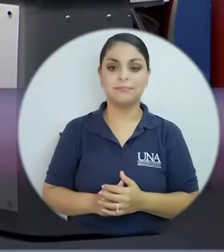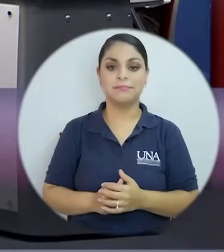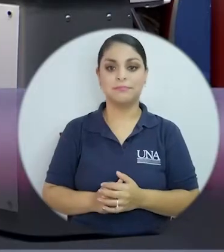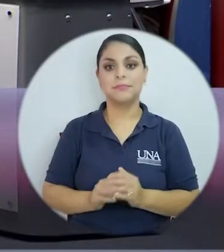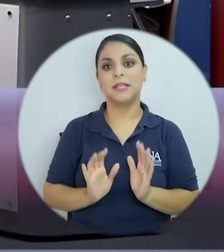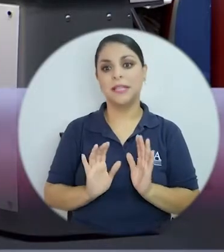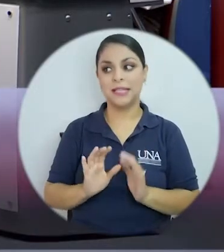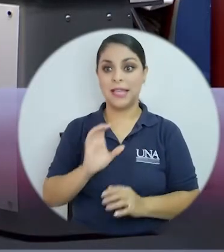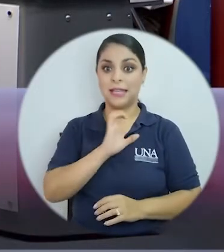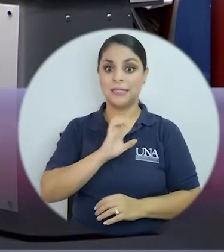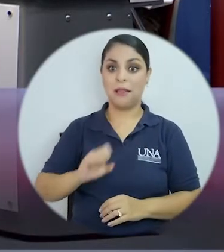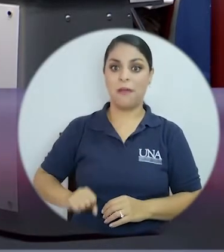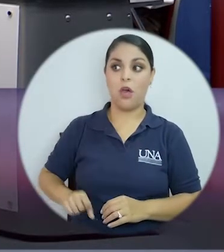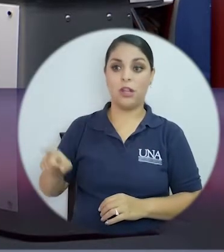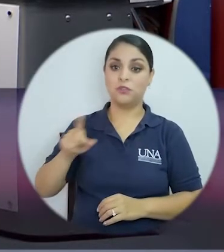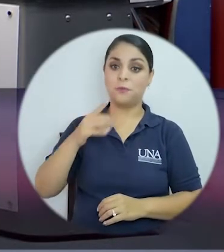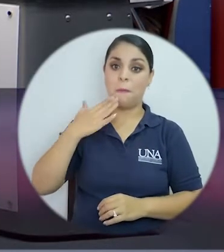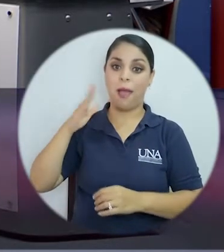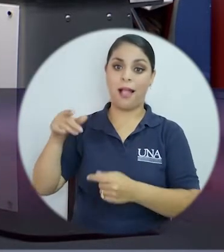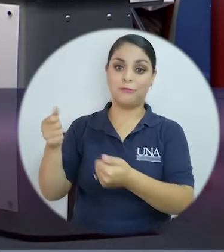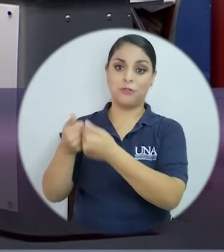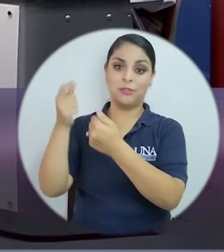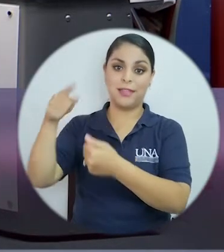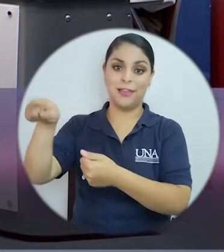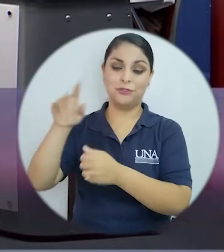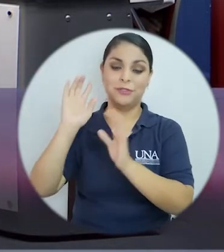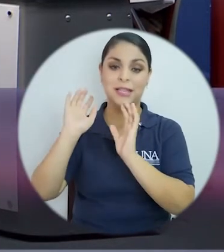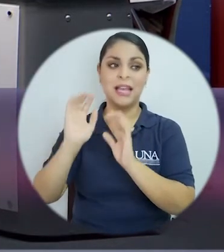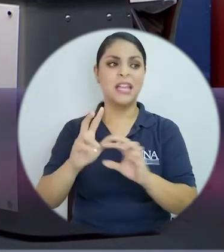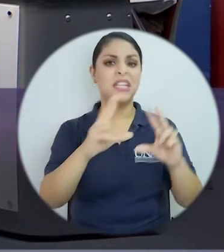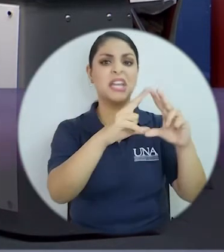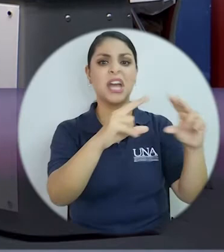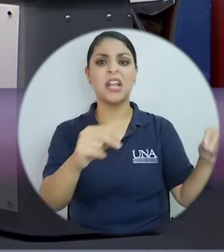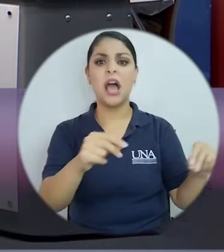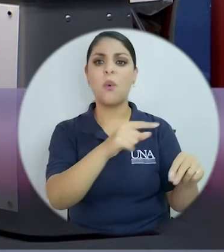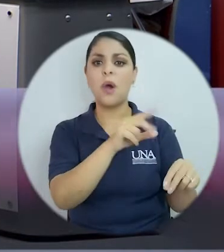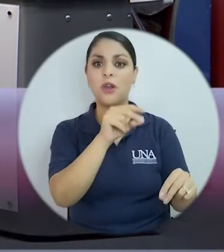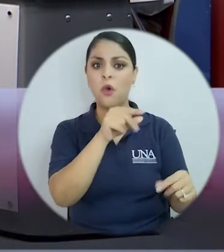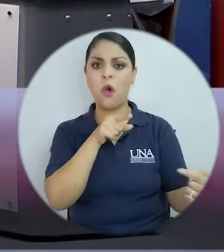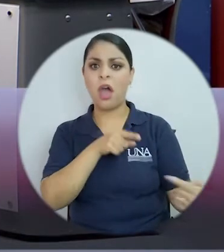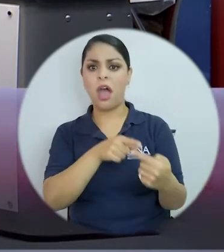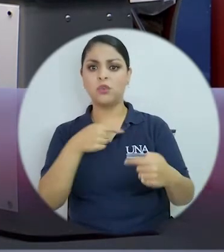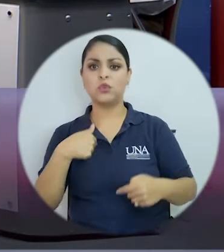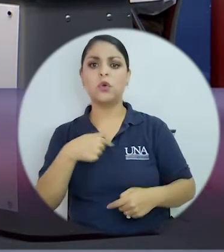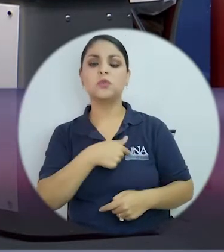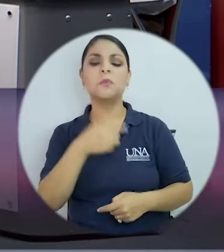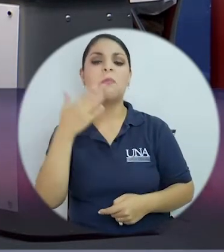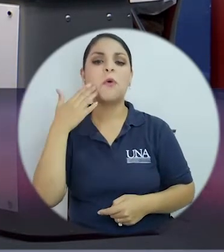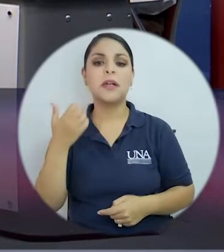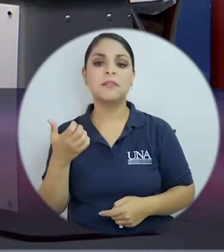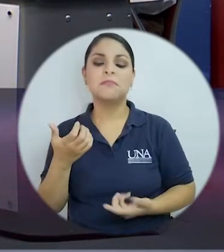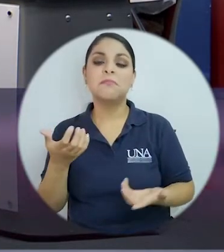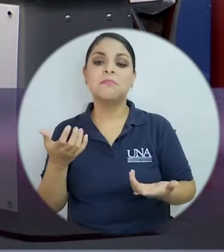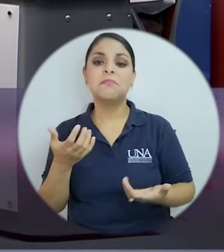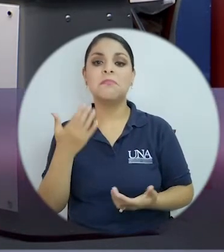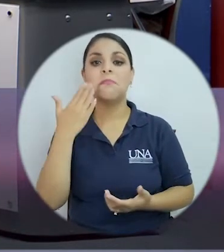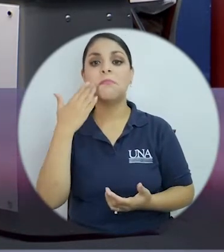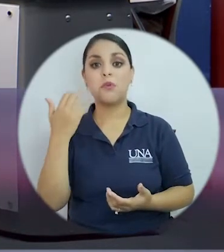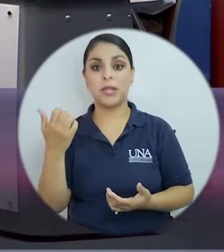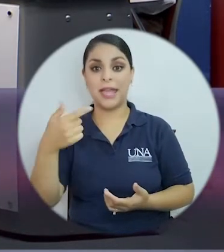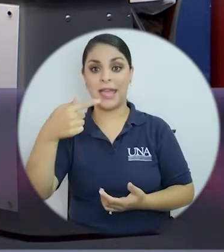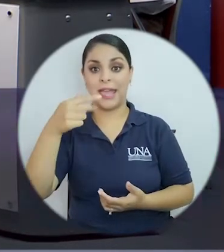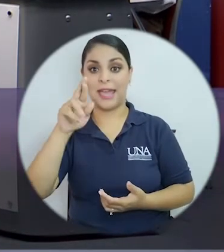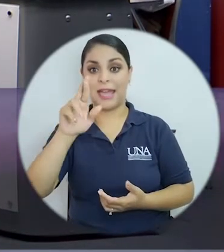Desgraciadamente tenemos que decir que dicha que los salvadoreños se portaron mal. Pero ¿por qué Nicaragua no hizo lo mismo con nosotros? Porque Granada